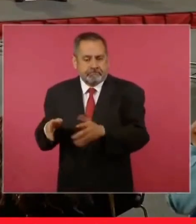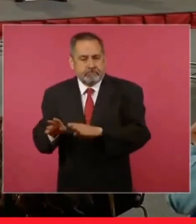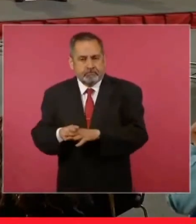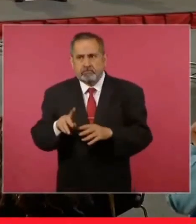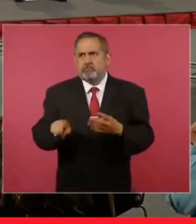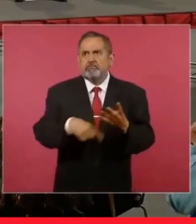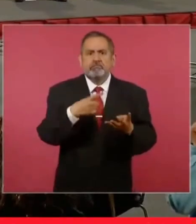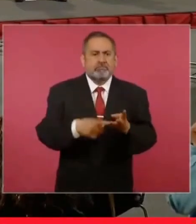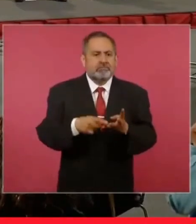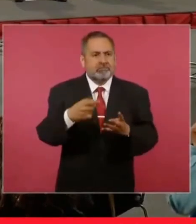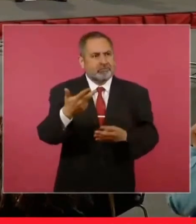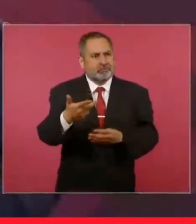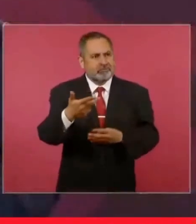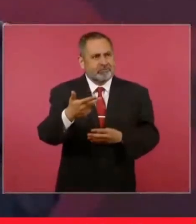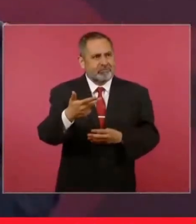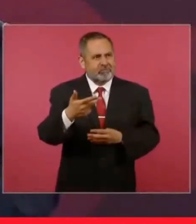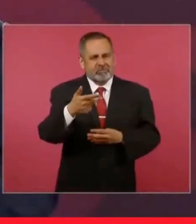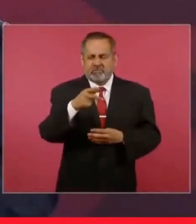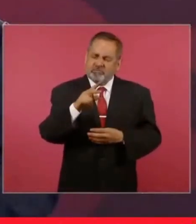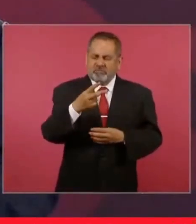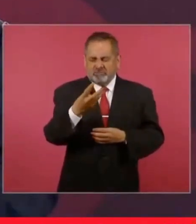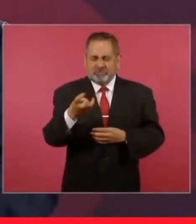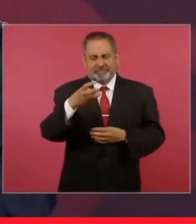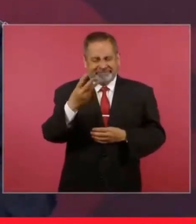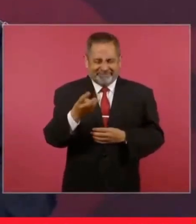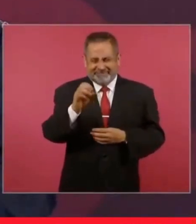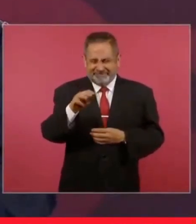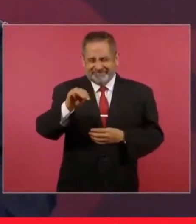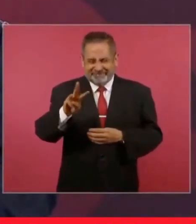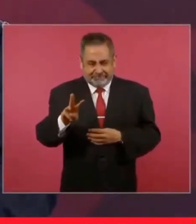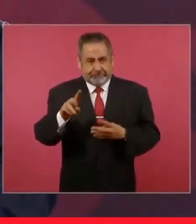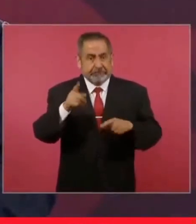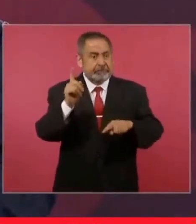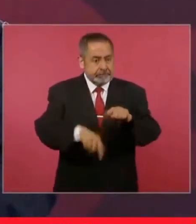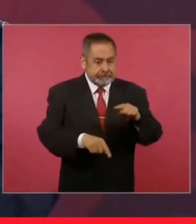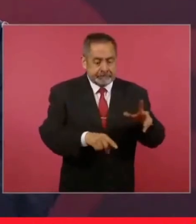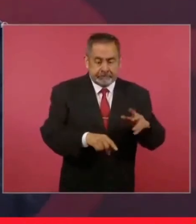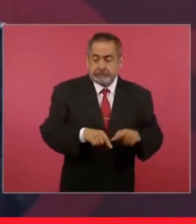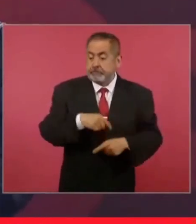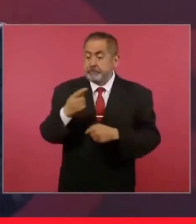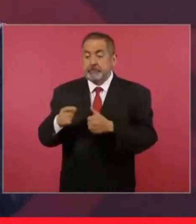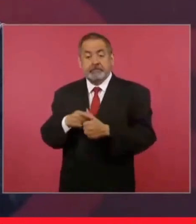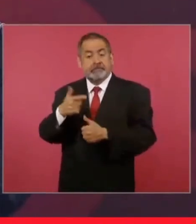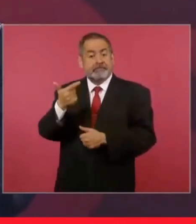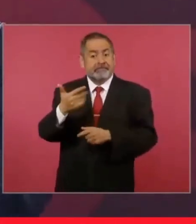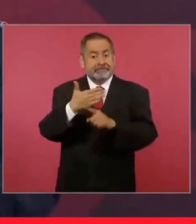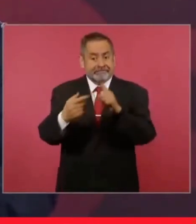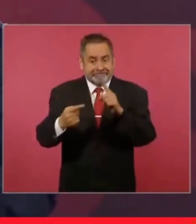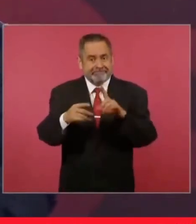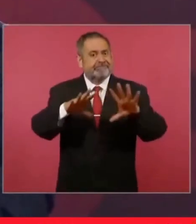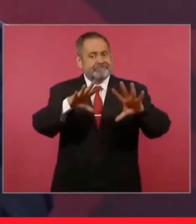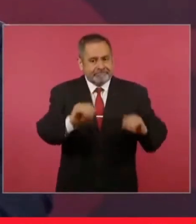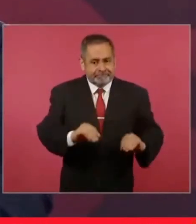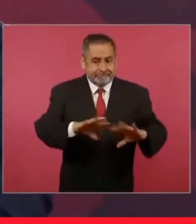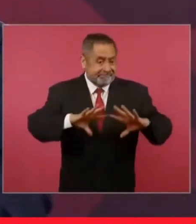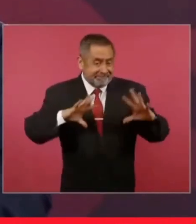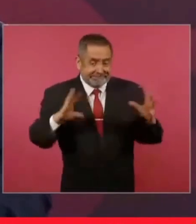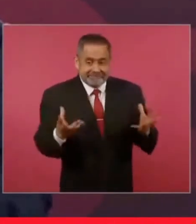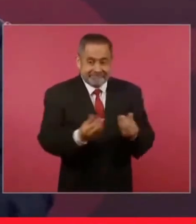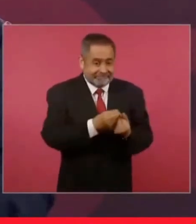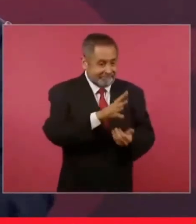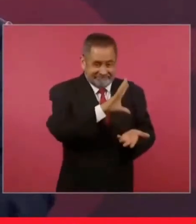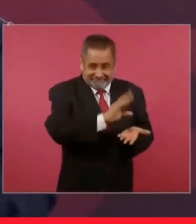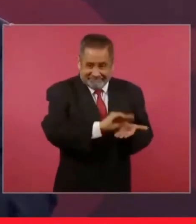central generadora con 203 megawatts y a las 19:31 una central generadora más con 105